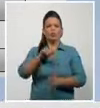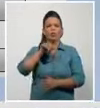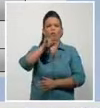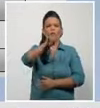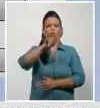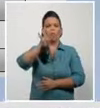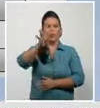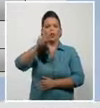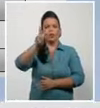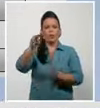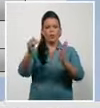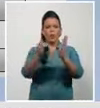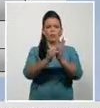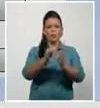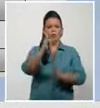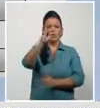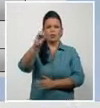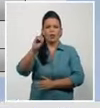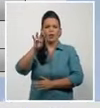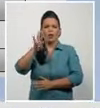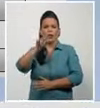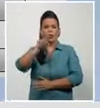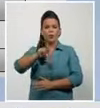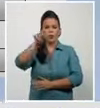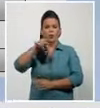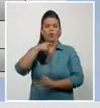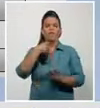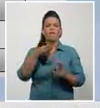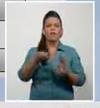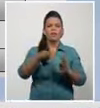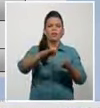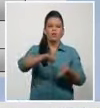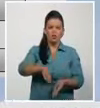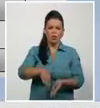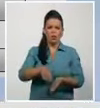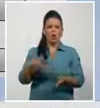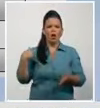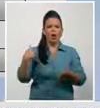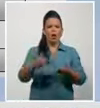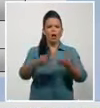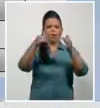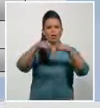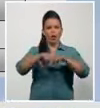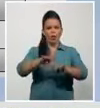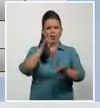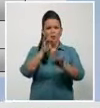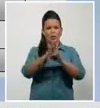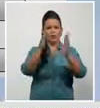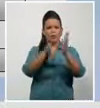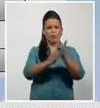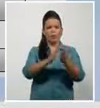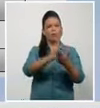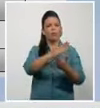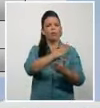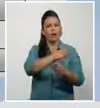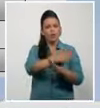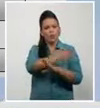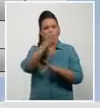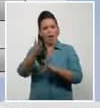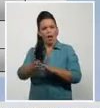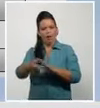1.942.604 personas que han perdido la vida desde el año pasado hasta la actualidad